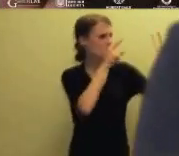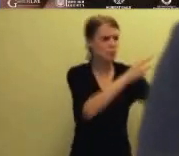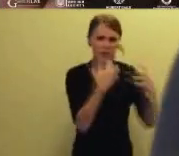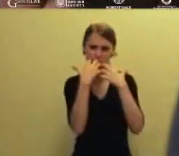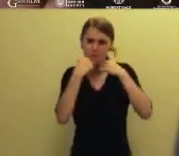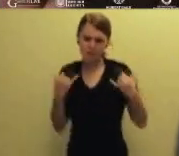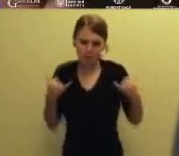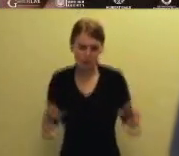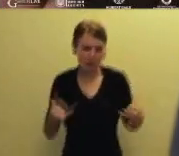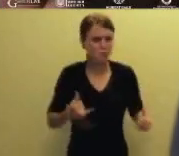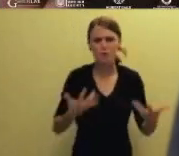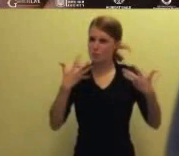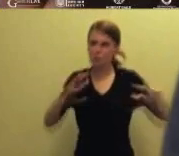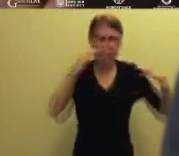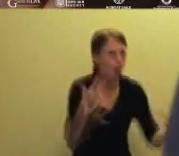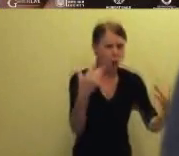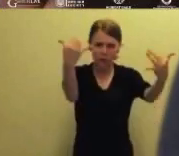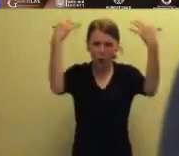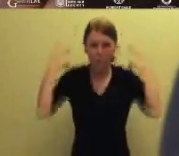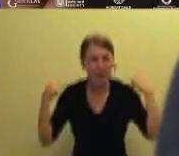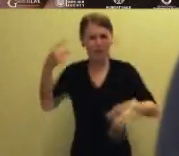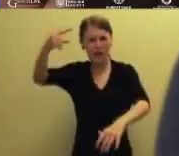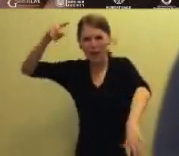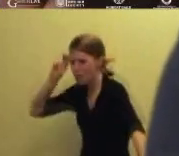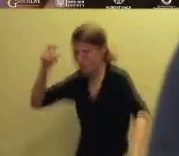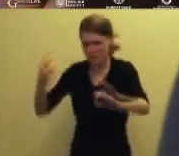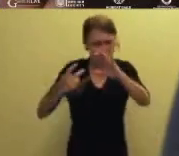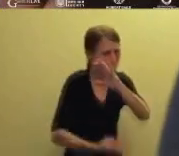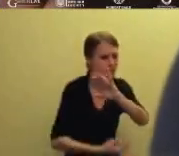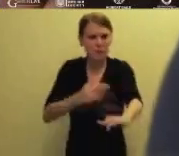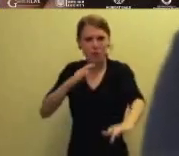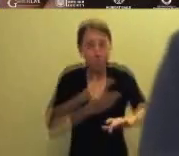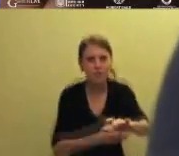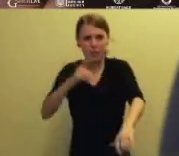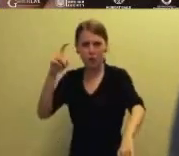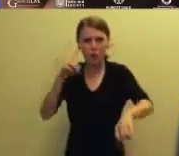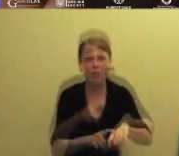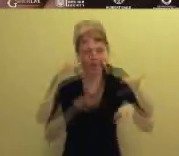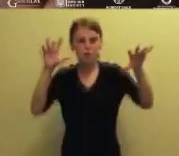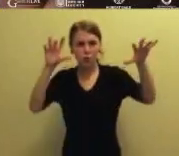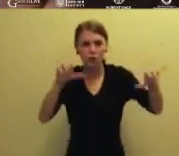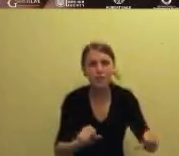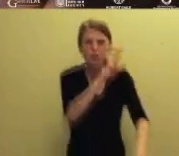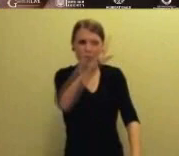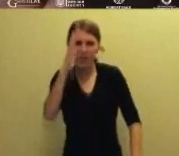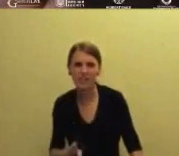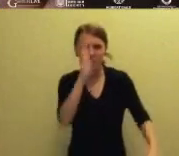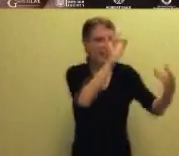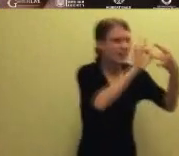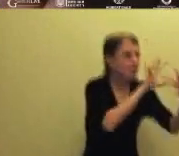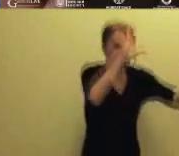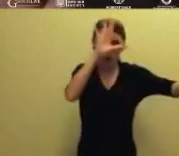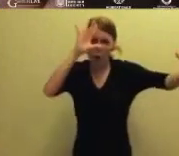ahí sales y ahí termina cortamos la escena vale va el wine entonces sólo salgo ya está dice si tú sales así tranquilo está bueno